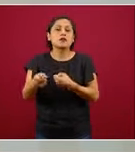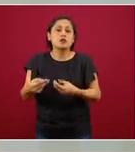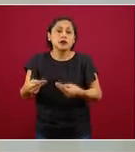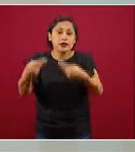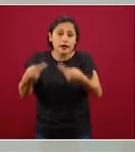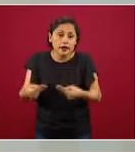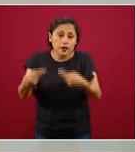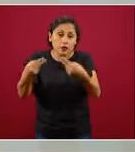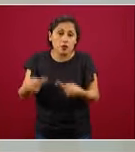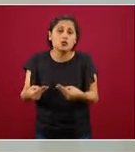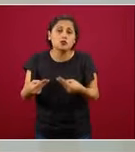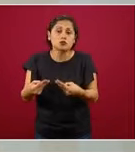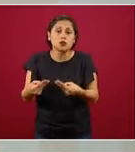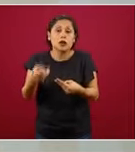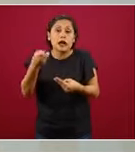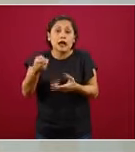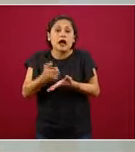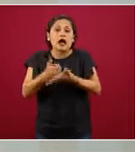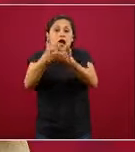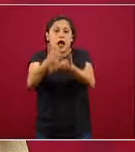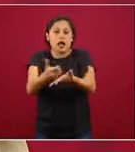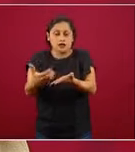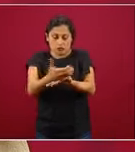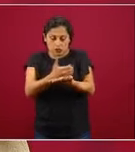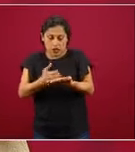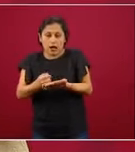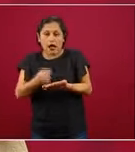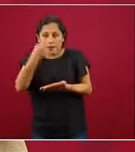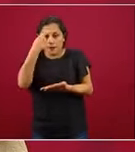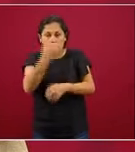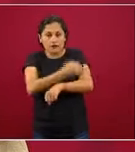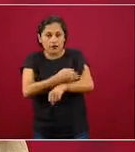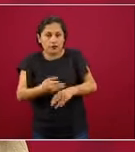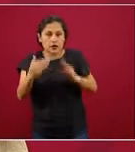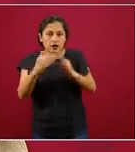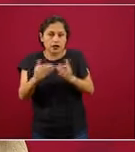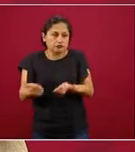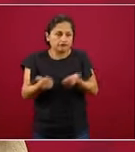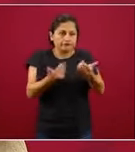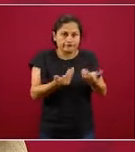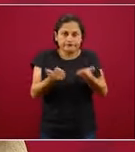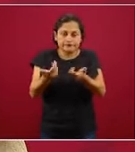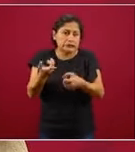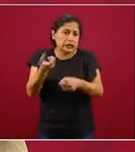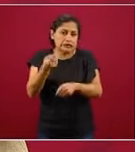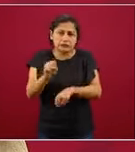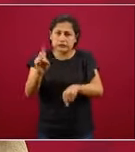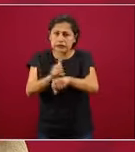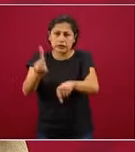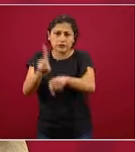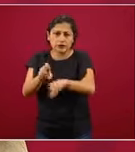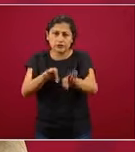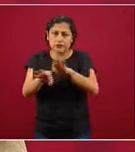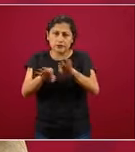comercial que le permite llevar el sustento a su casa. Entonces, parte de